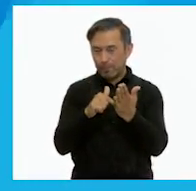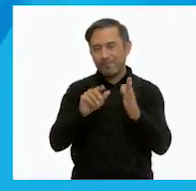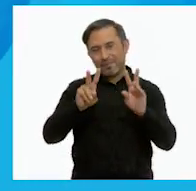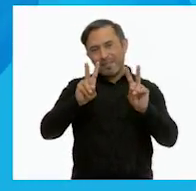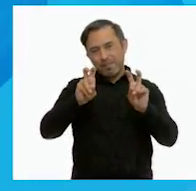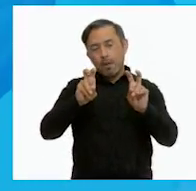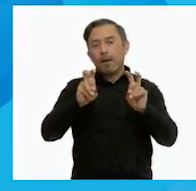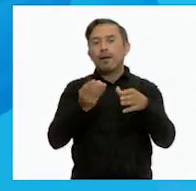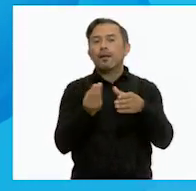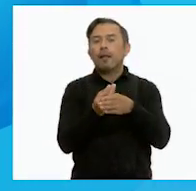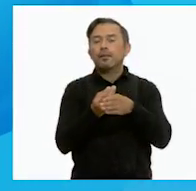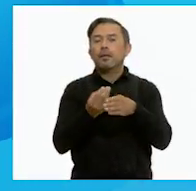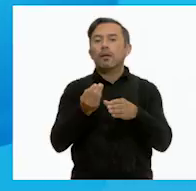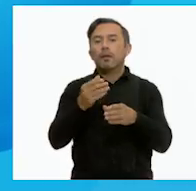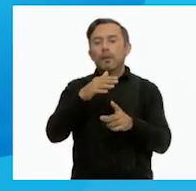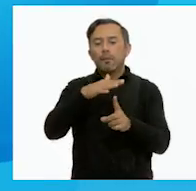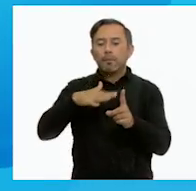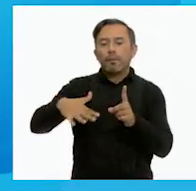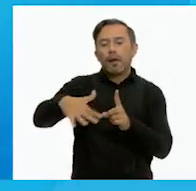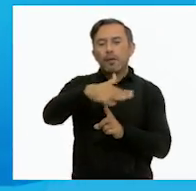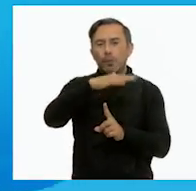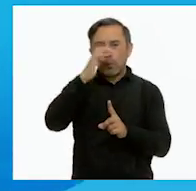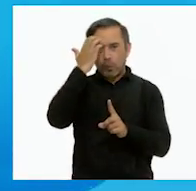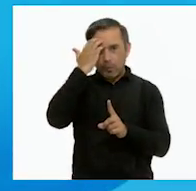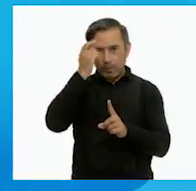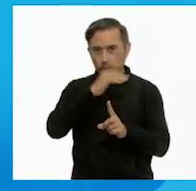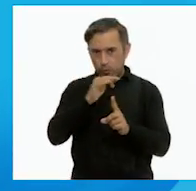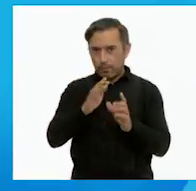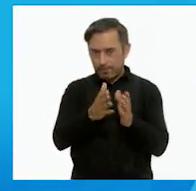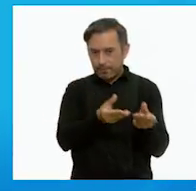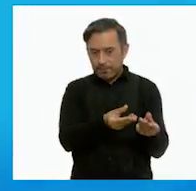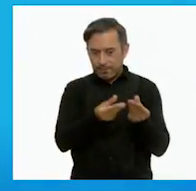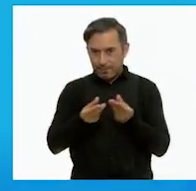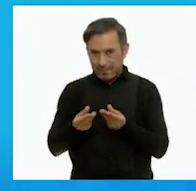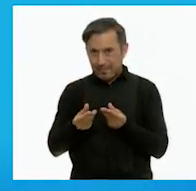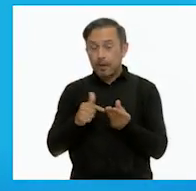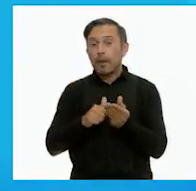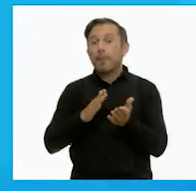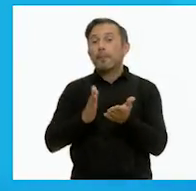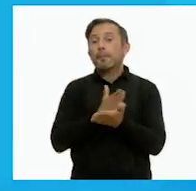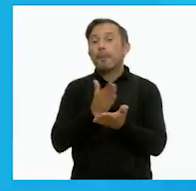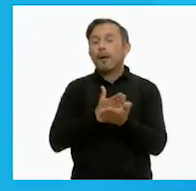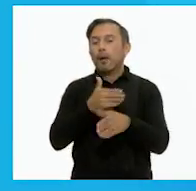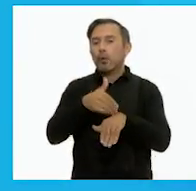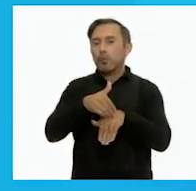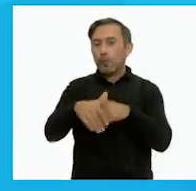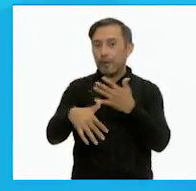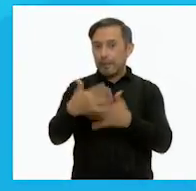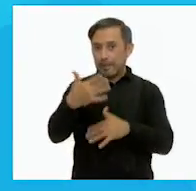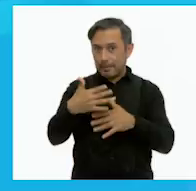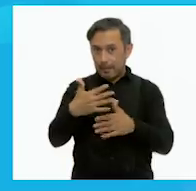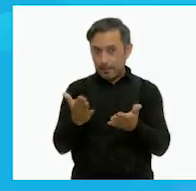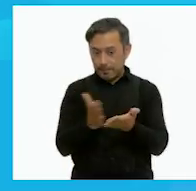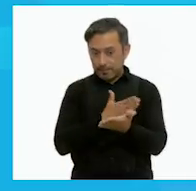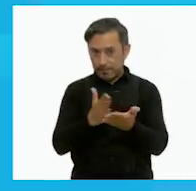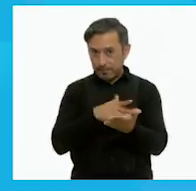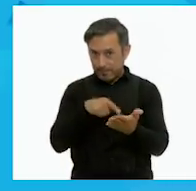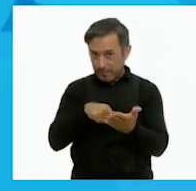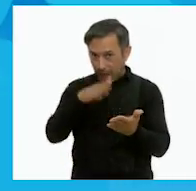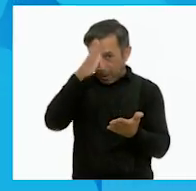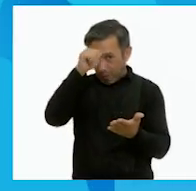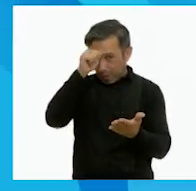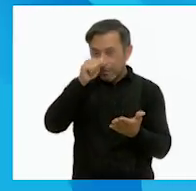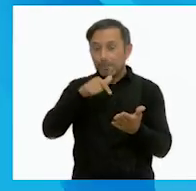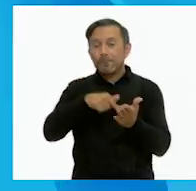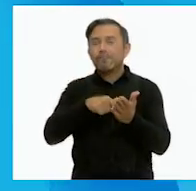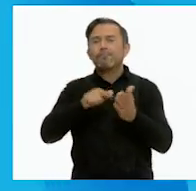medio, porque lo vamos a utilizar en la página 15, ¿de acuerdo? Que tiene por